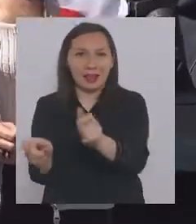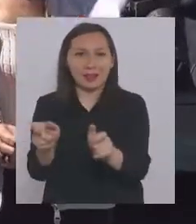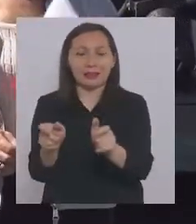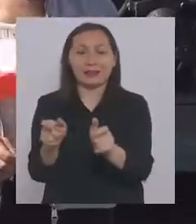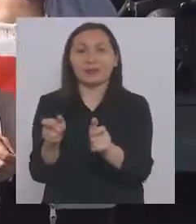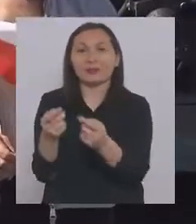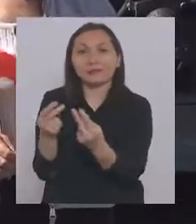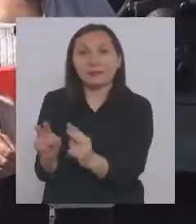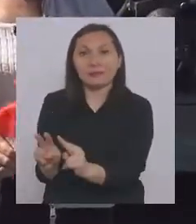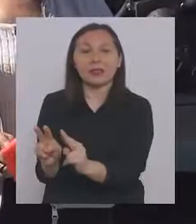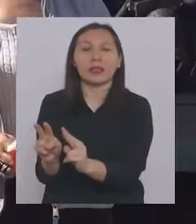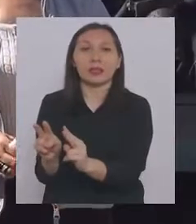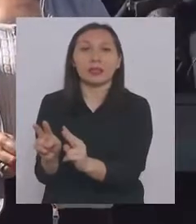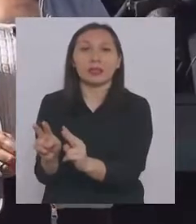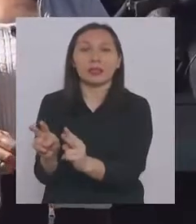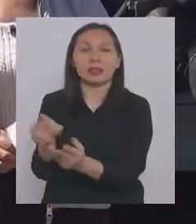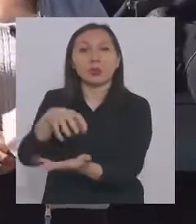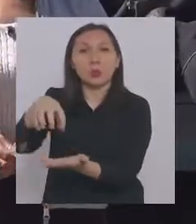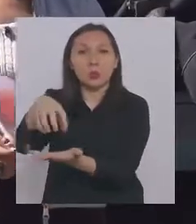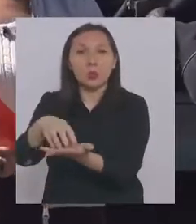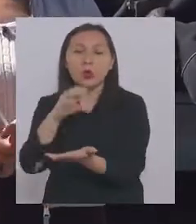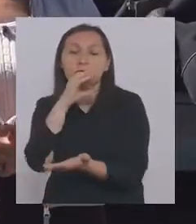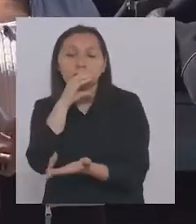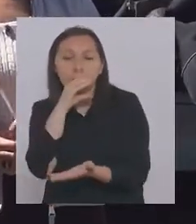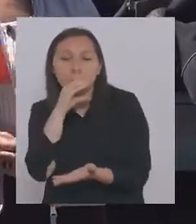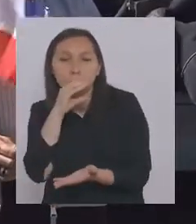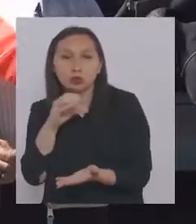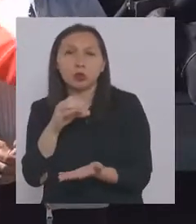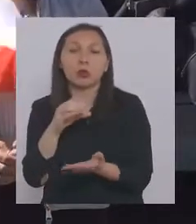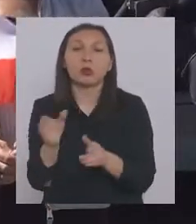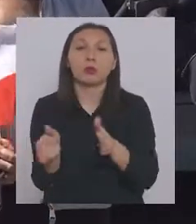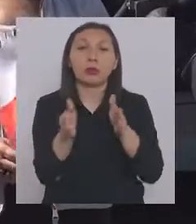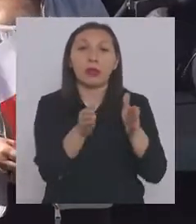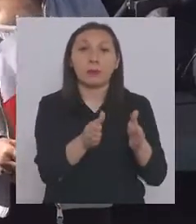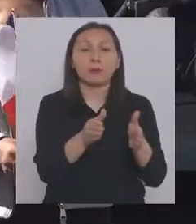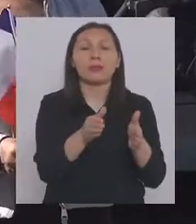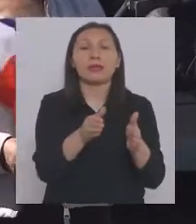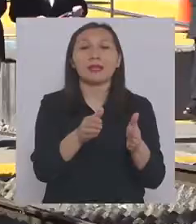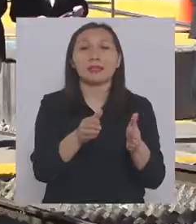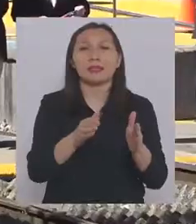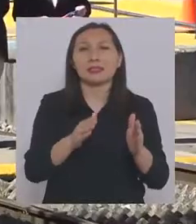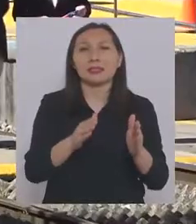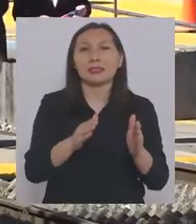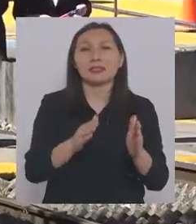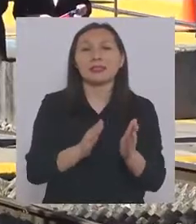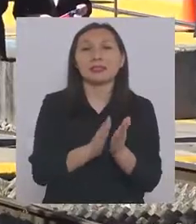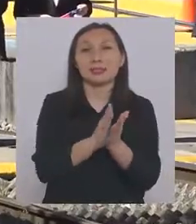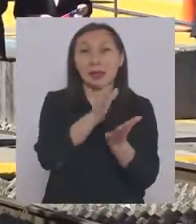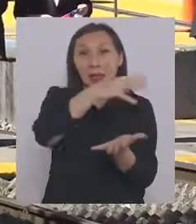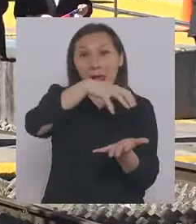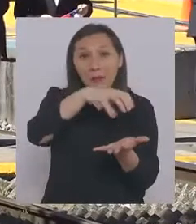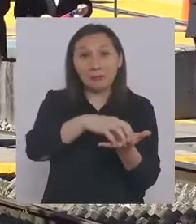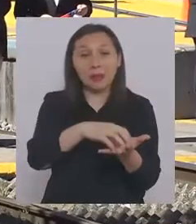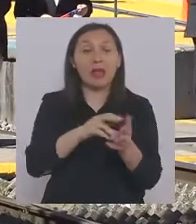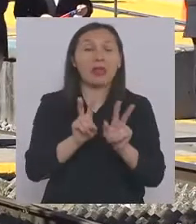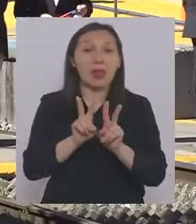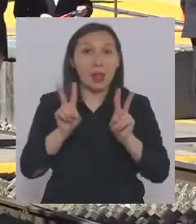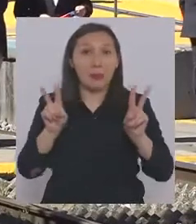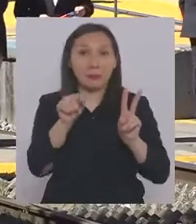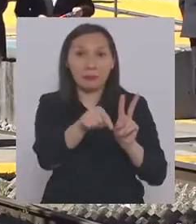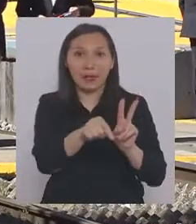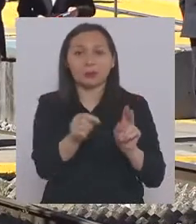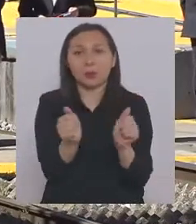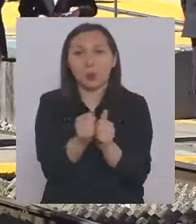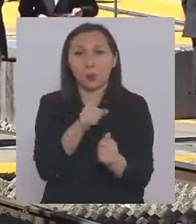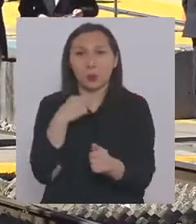tanto de la ciudad de Concepción como de San Pedro de la Paz, que están aquí presentes con